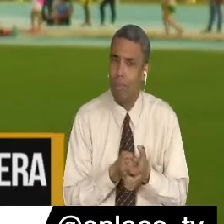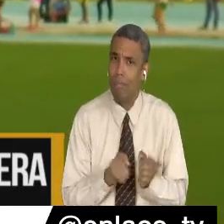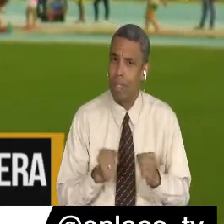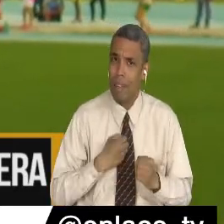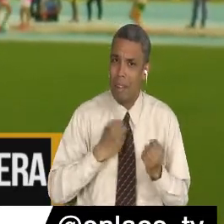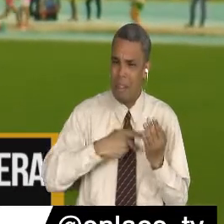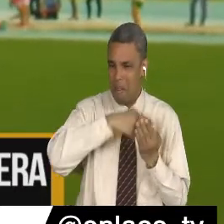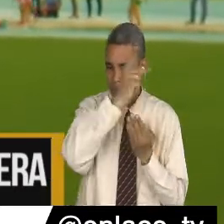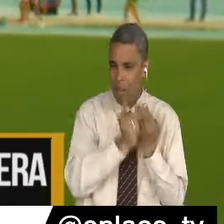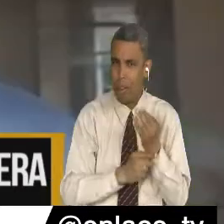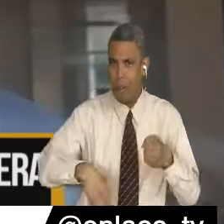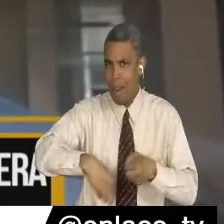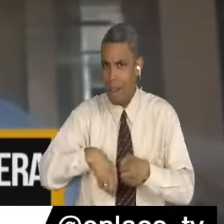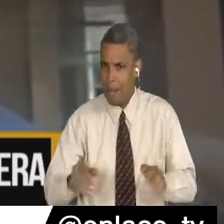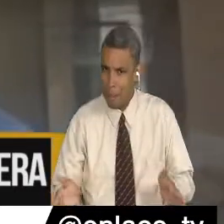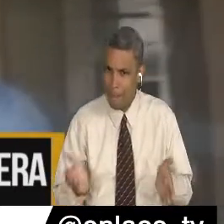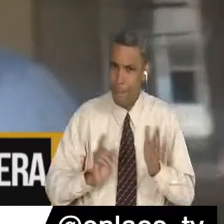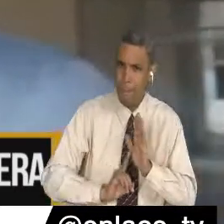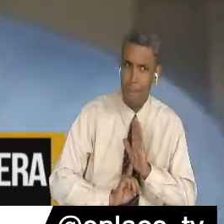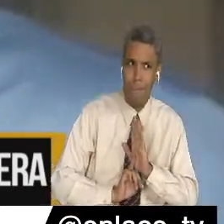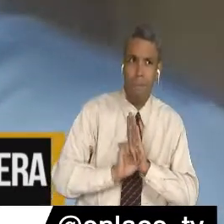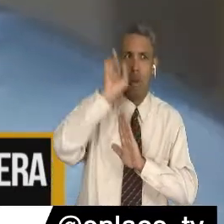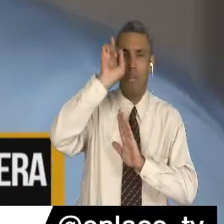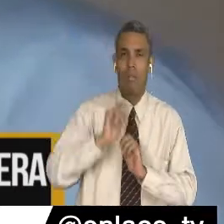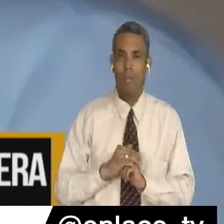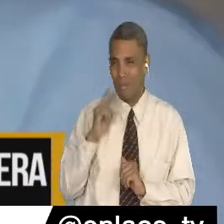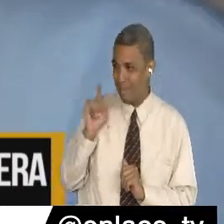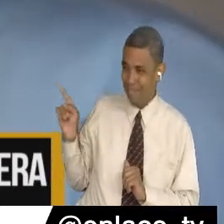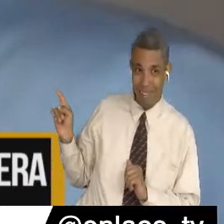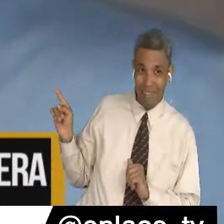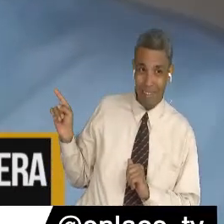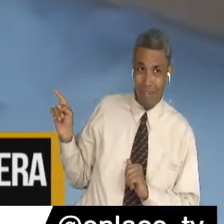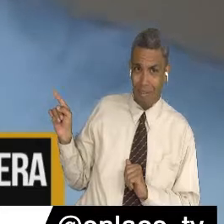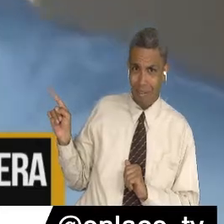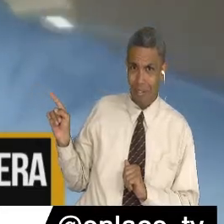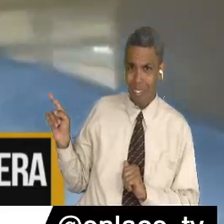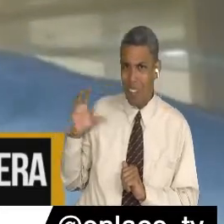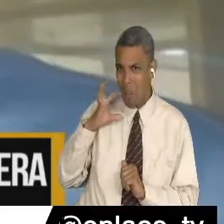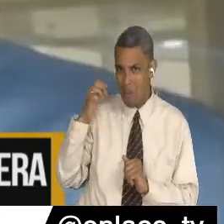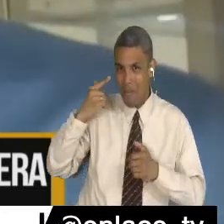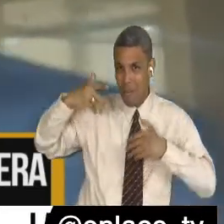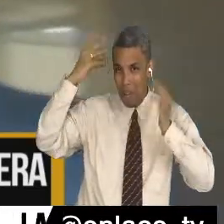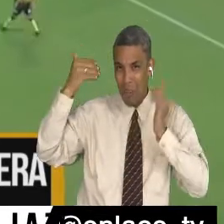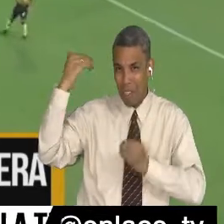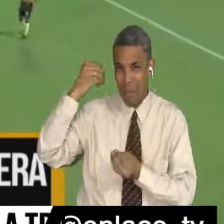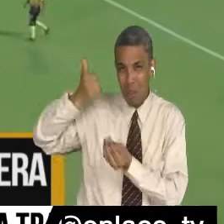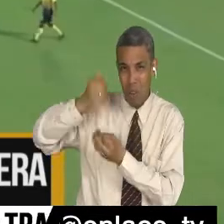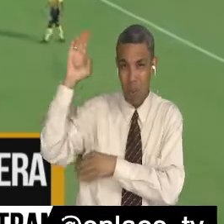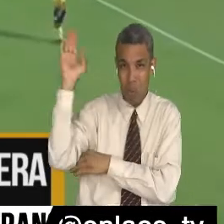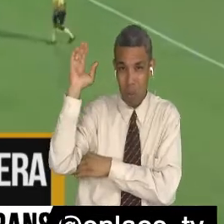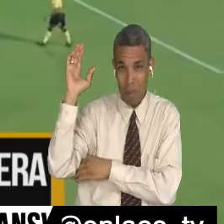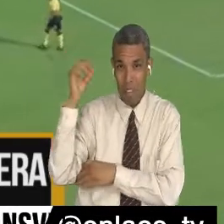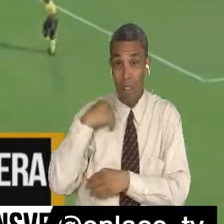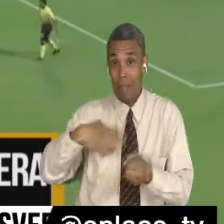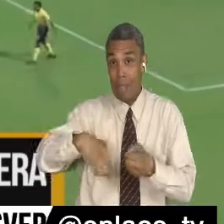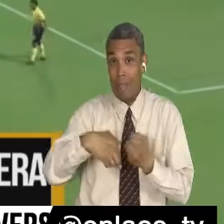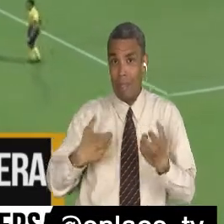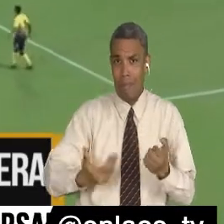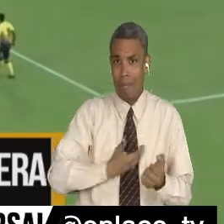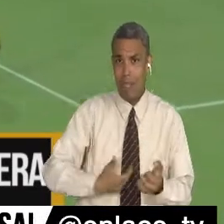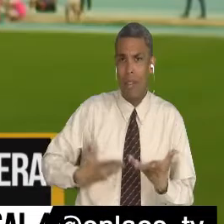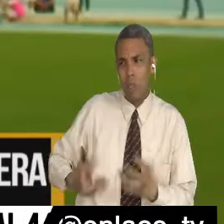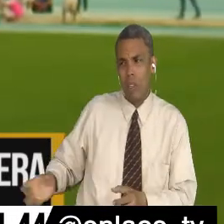deportivo exitoso. Y precisamente para poder lograr todos los objetivos espera trabajar de la mano con Francisco Maturana. Sí, desde